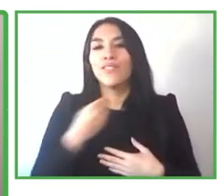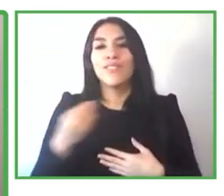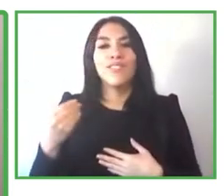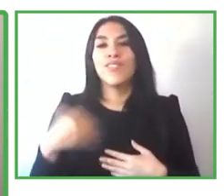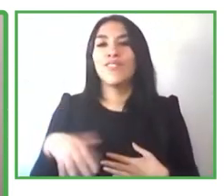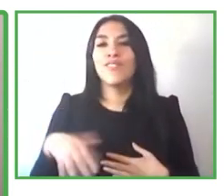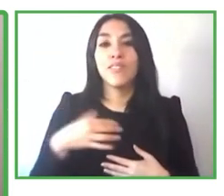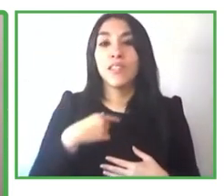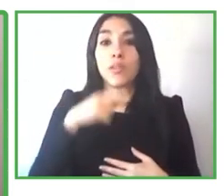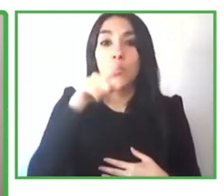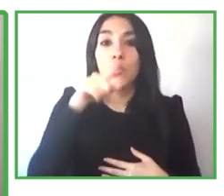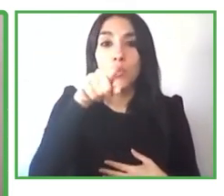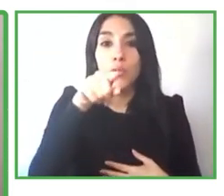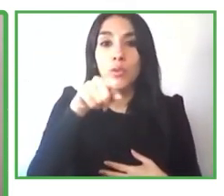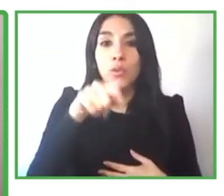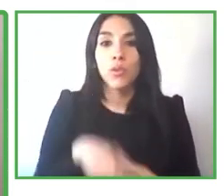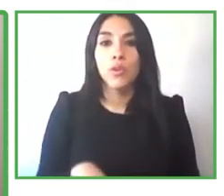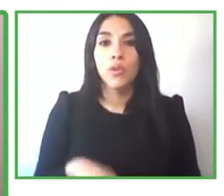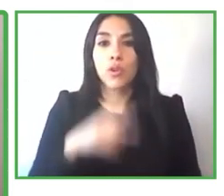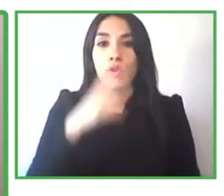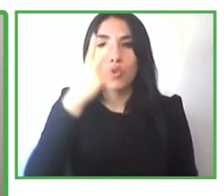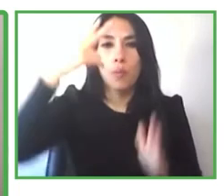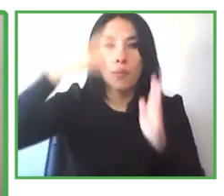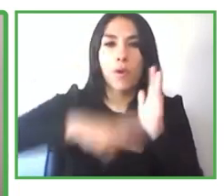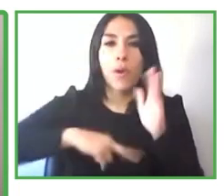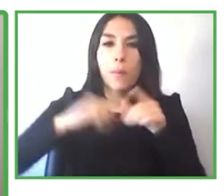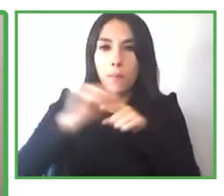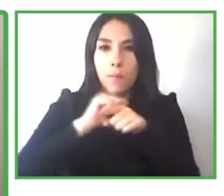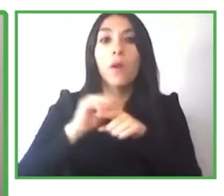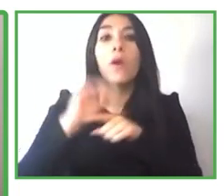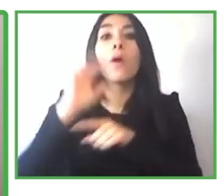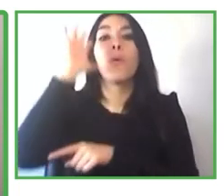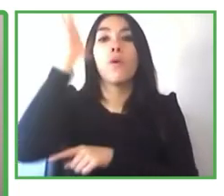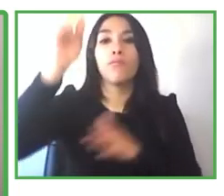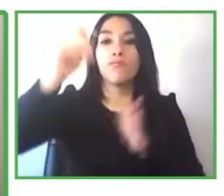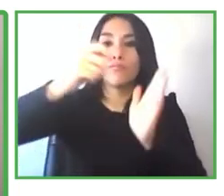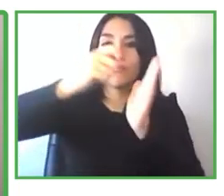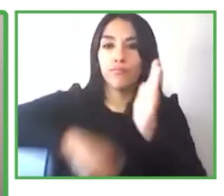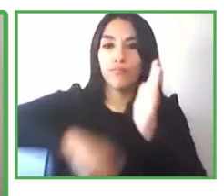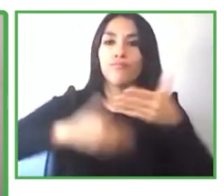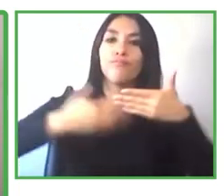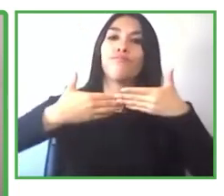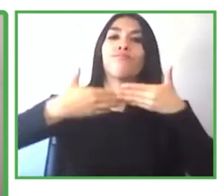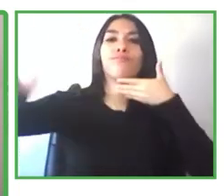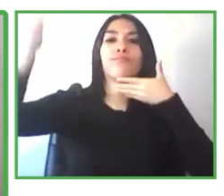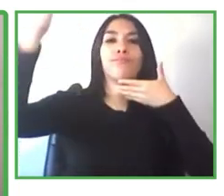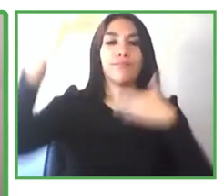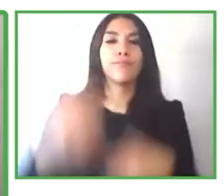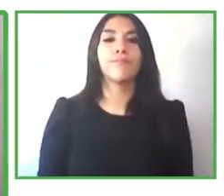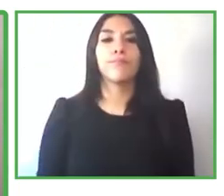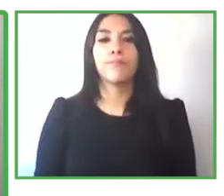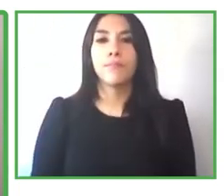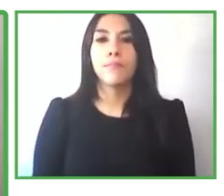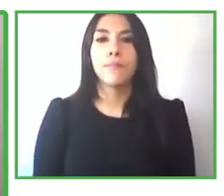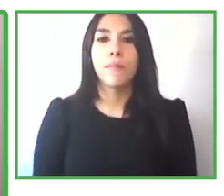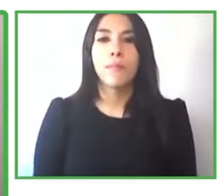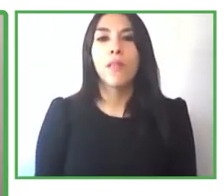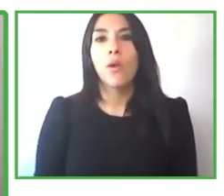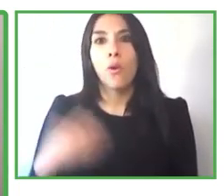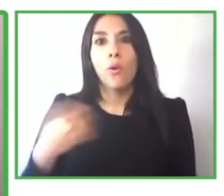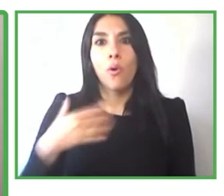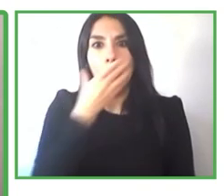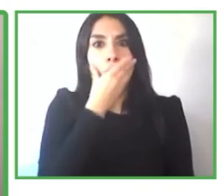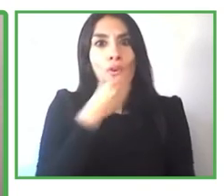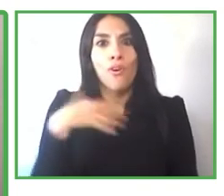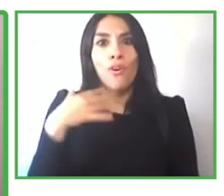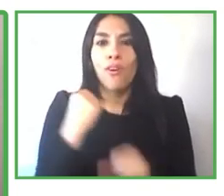de práctica. Así que es impresionante, es un crédito enorme el trabajo que has hecho. Y Steven, si quizás